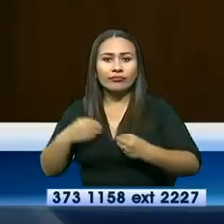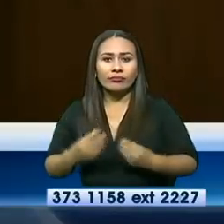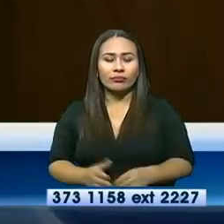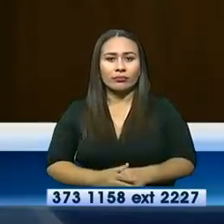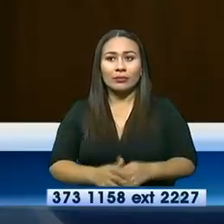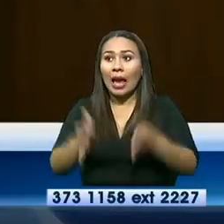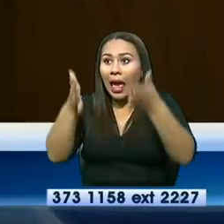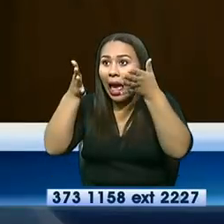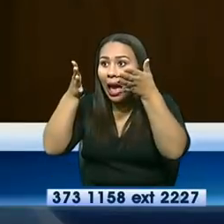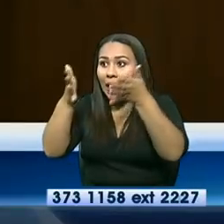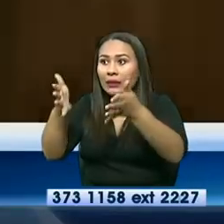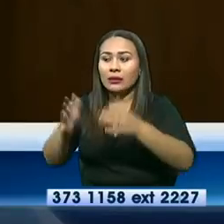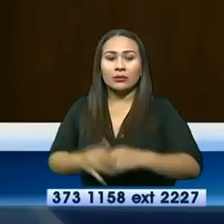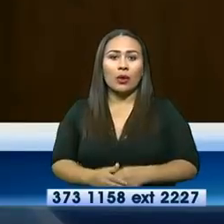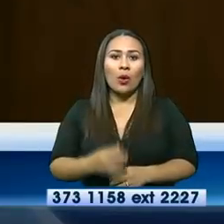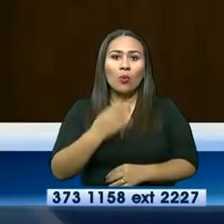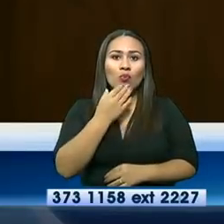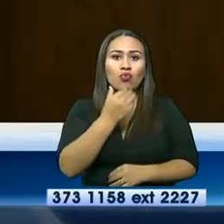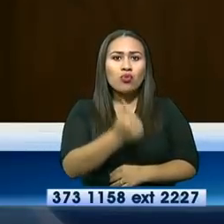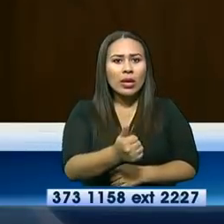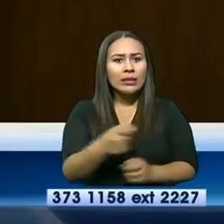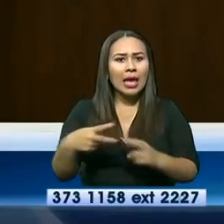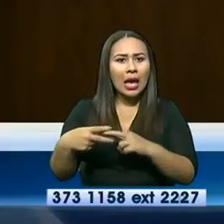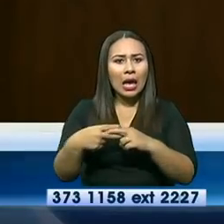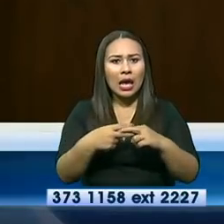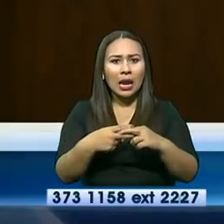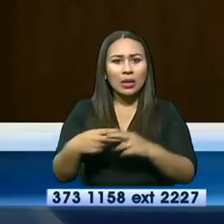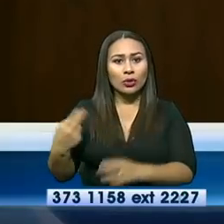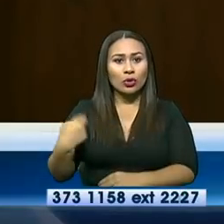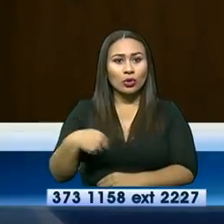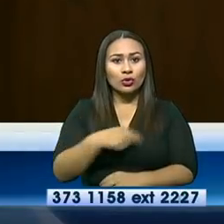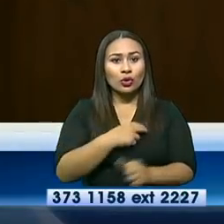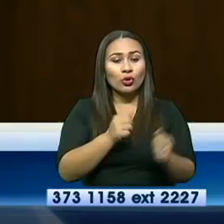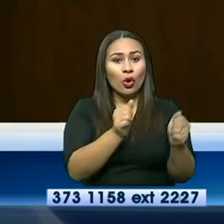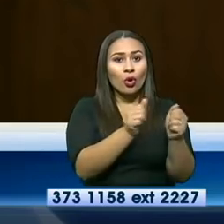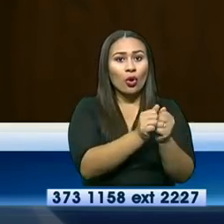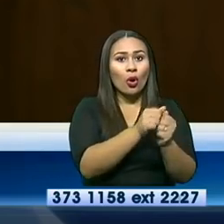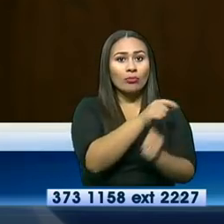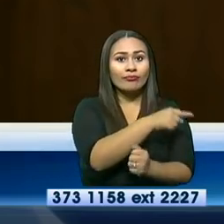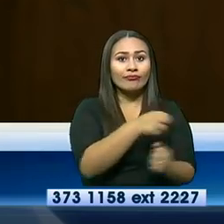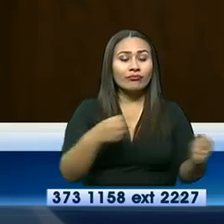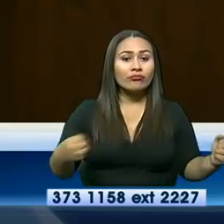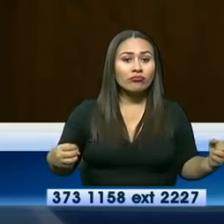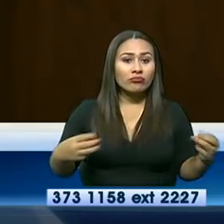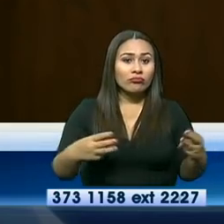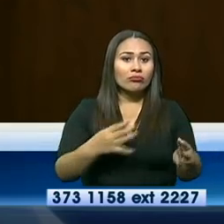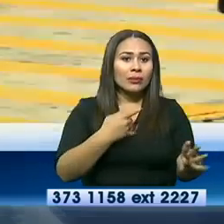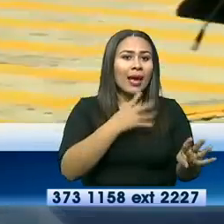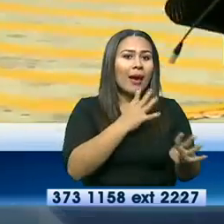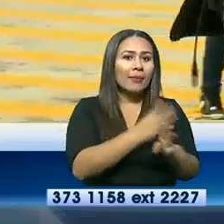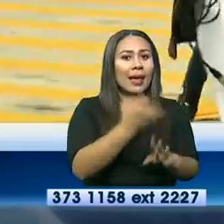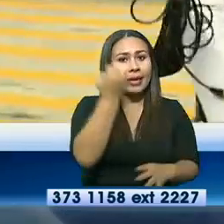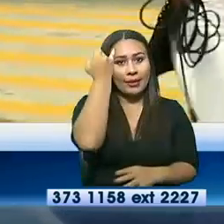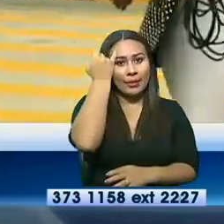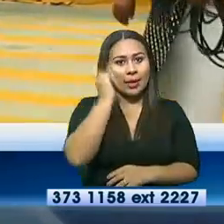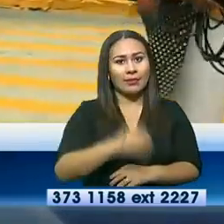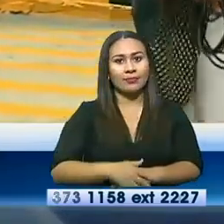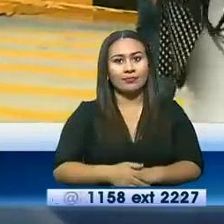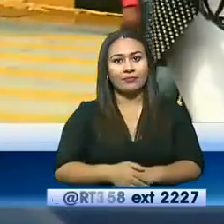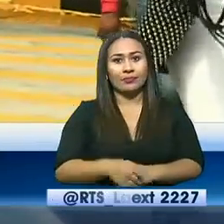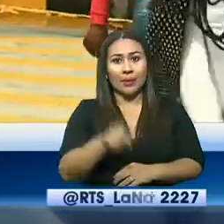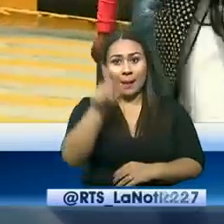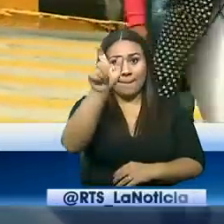atención a las buenas relaciones que mantenemos con el Reino Unido, declinamos esa opción. Para Jorge Ortiz,